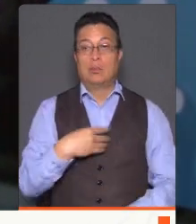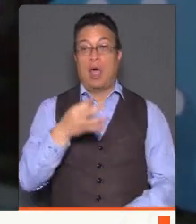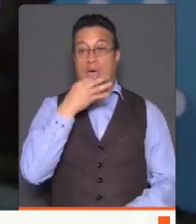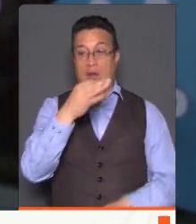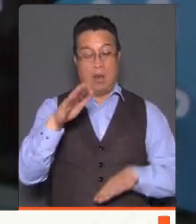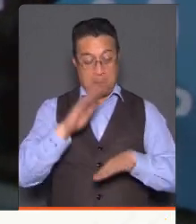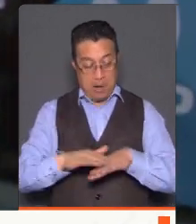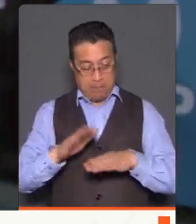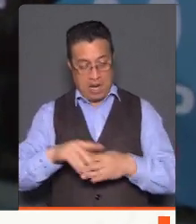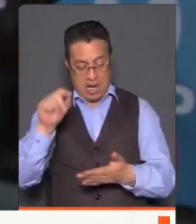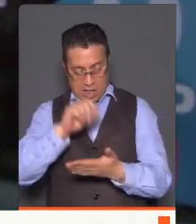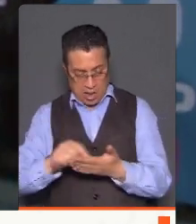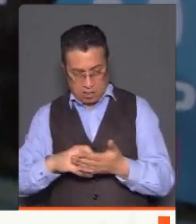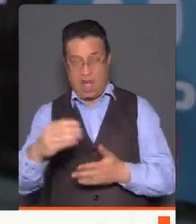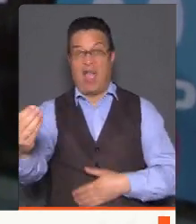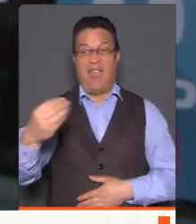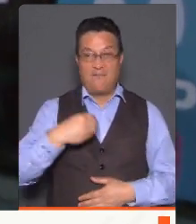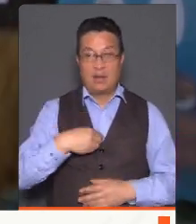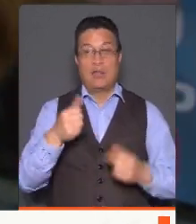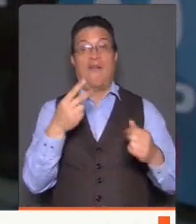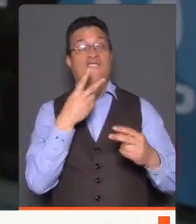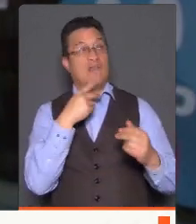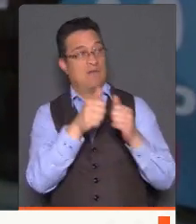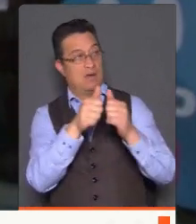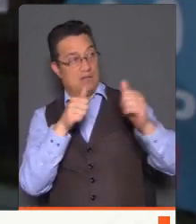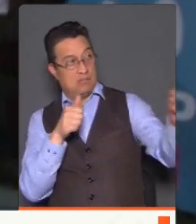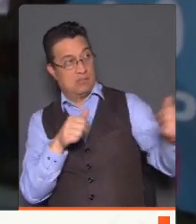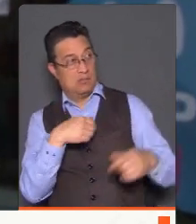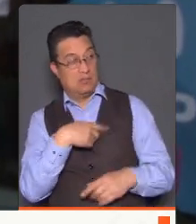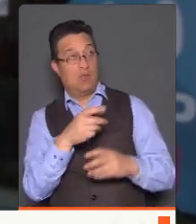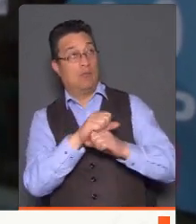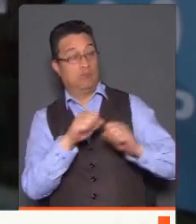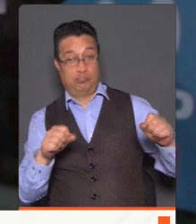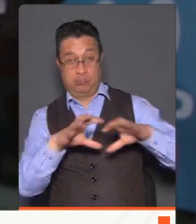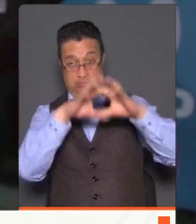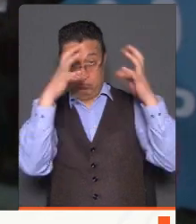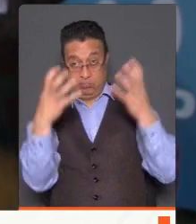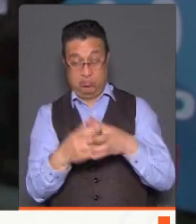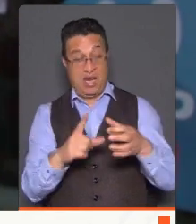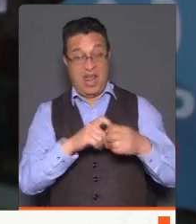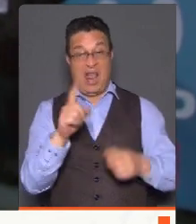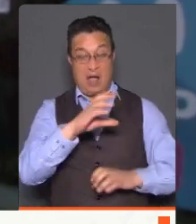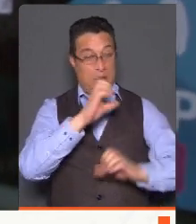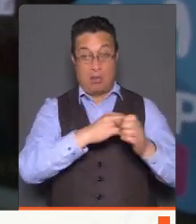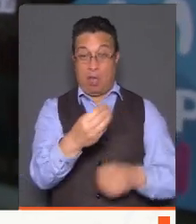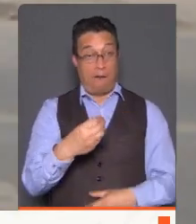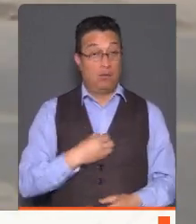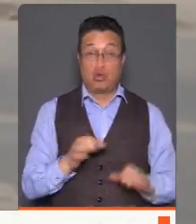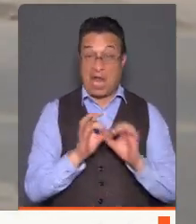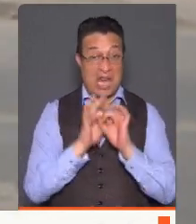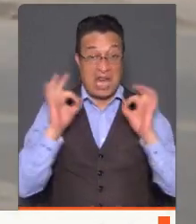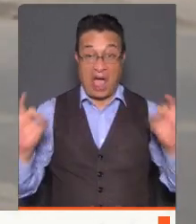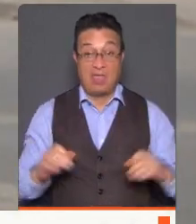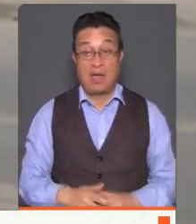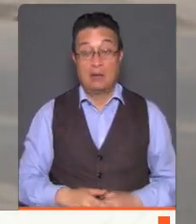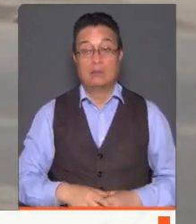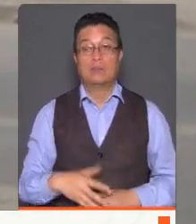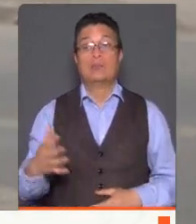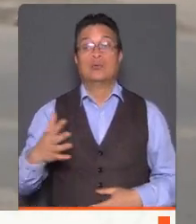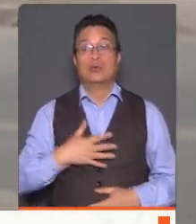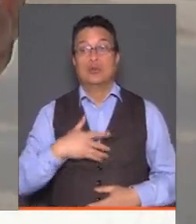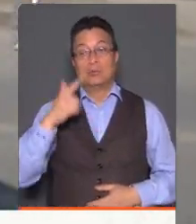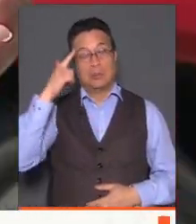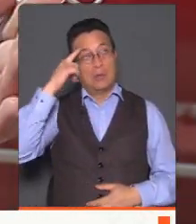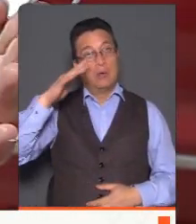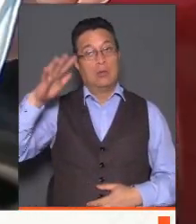o en la escritura, vives a, no sé, a 200, 300 metros de una de empresa de ENAP. O sea. Y pucha, pensar en que puede